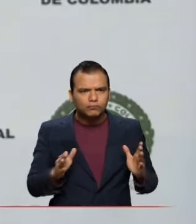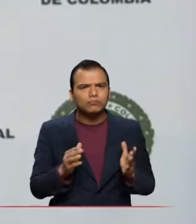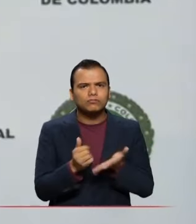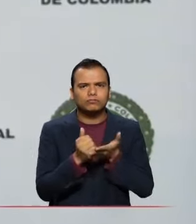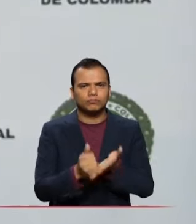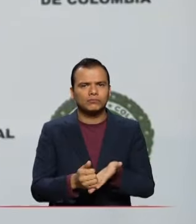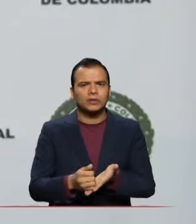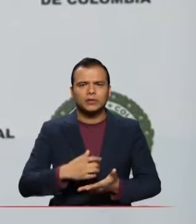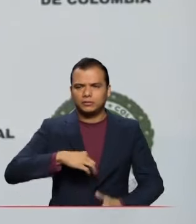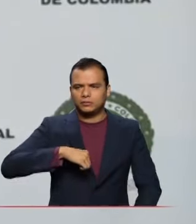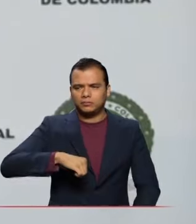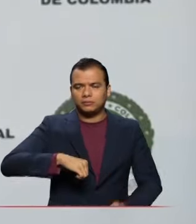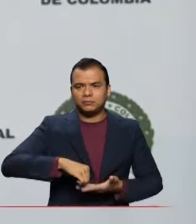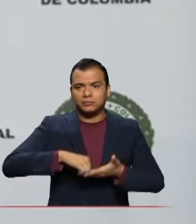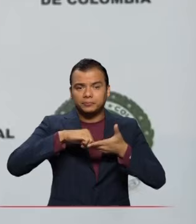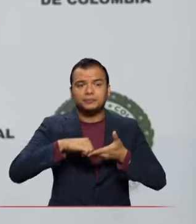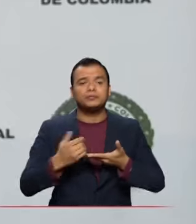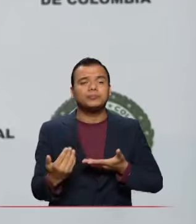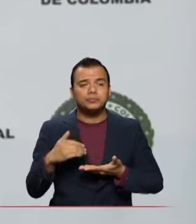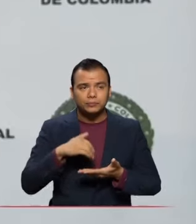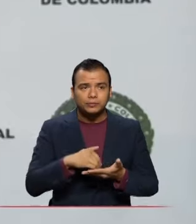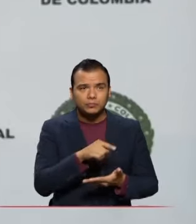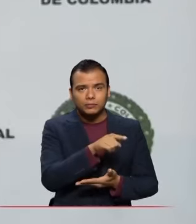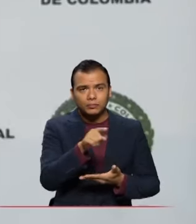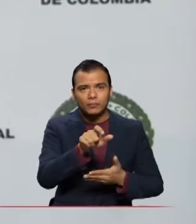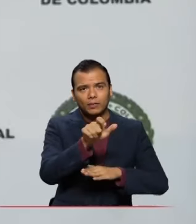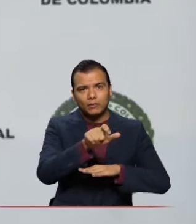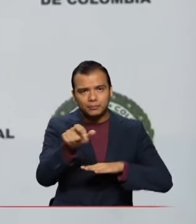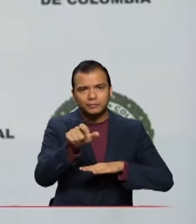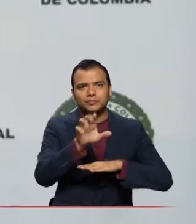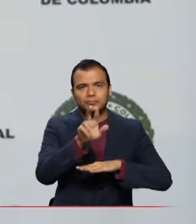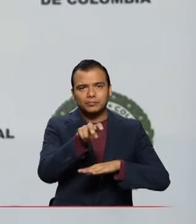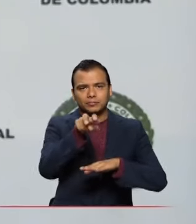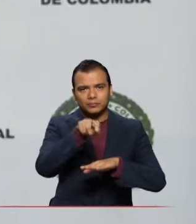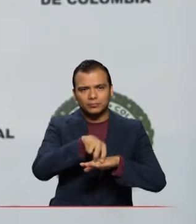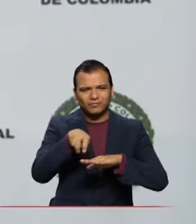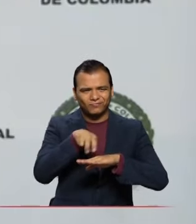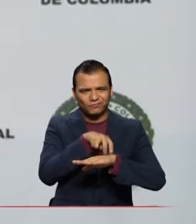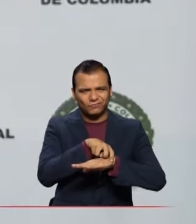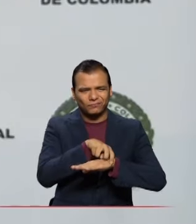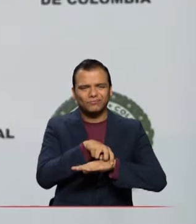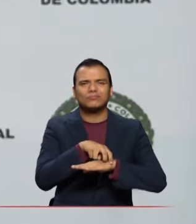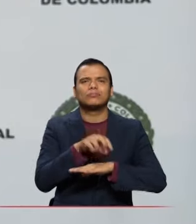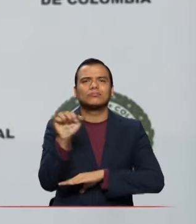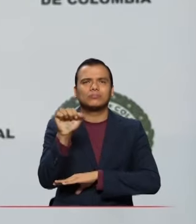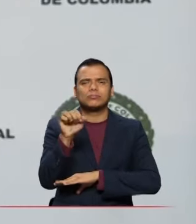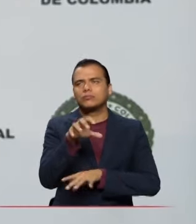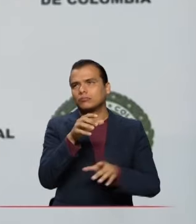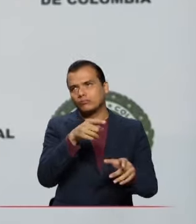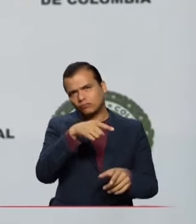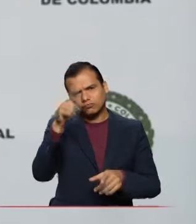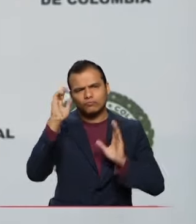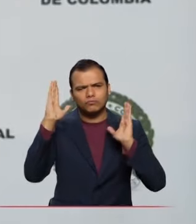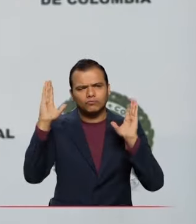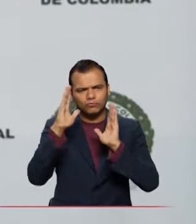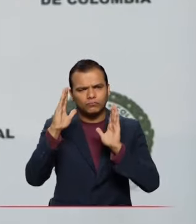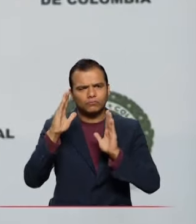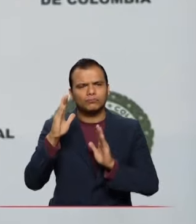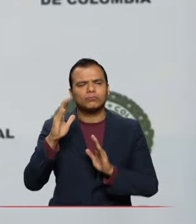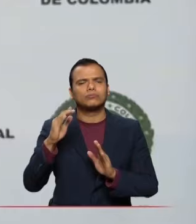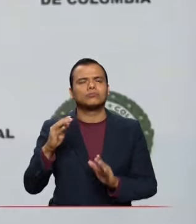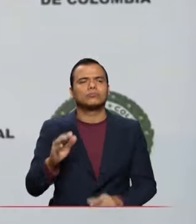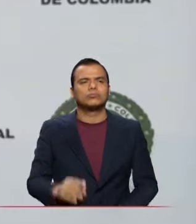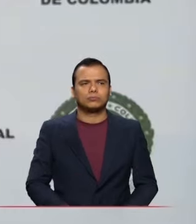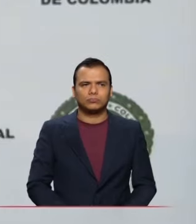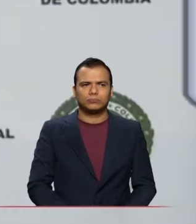derechos. Los otros dos ocupantes fueron puestos a disposición de la justicia, un sujeto de 36 años y una joven de